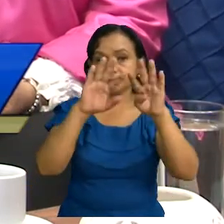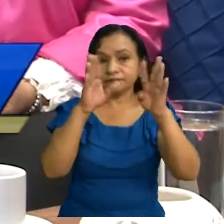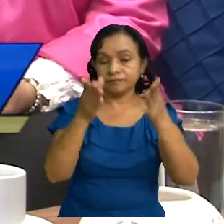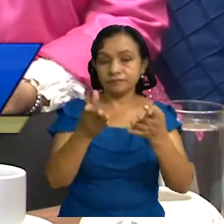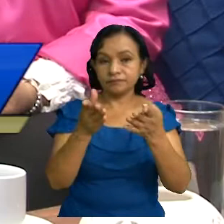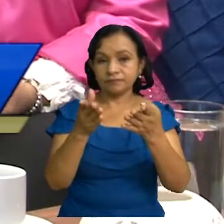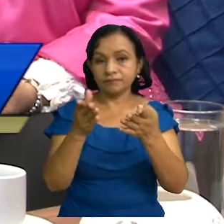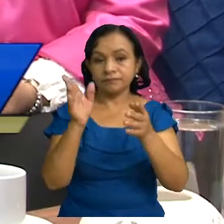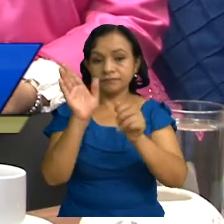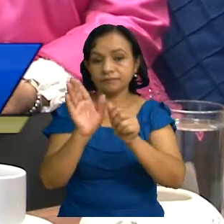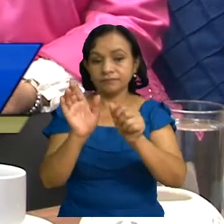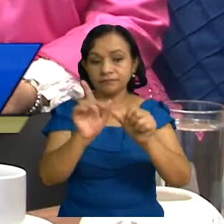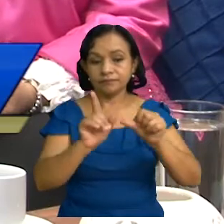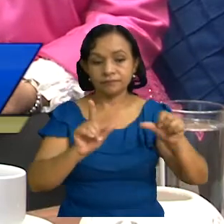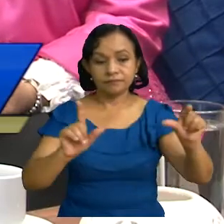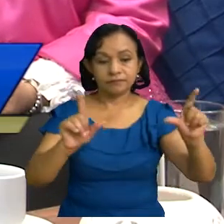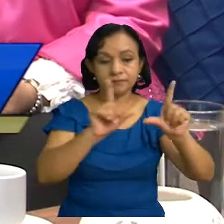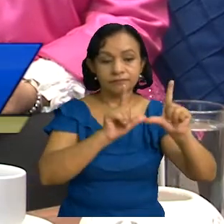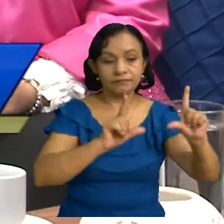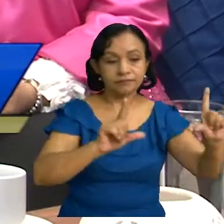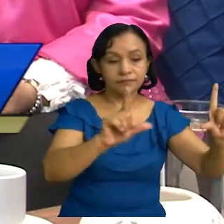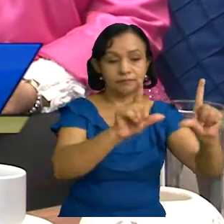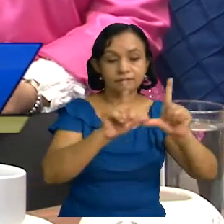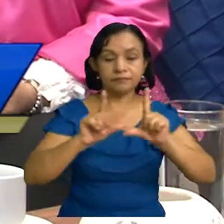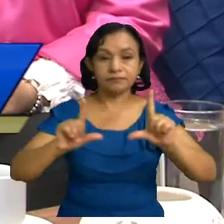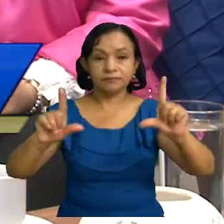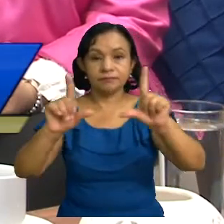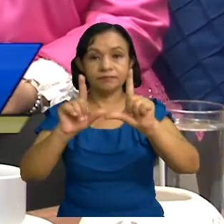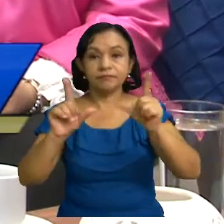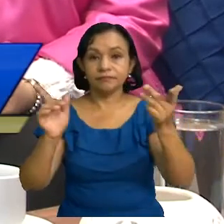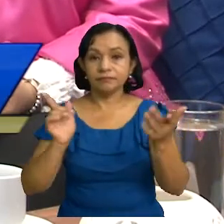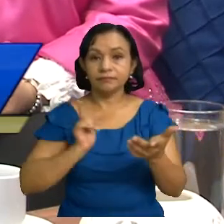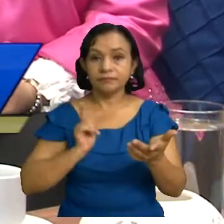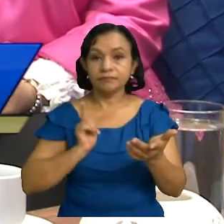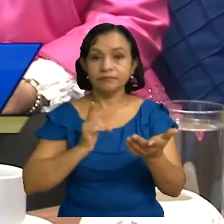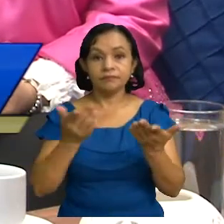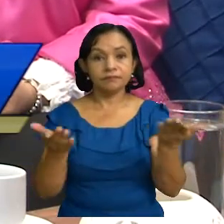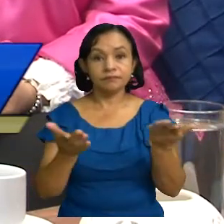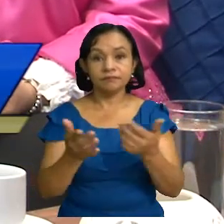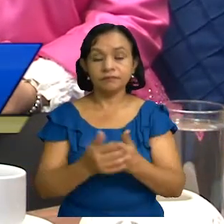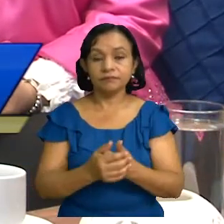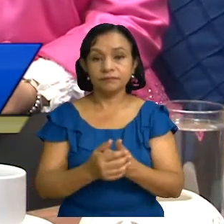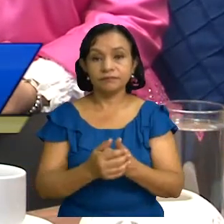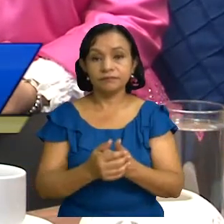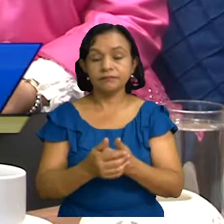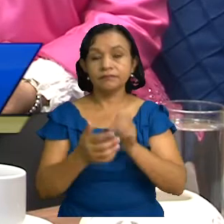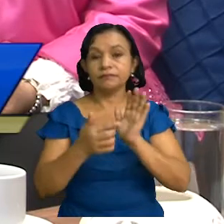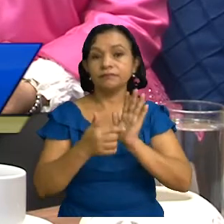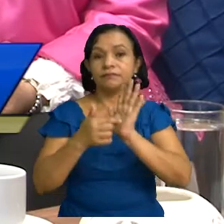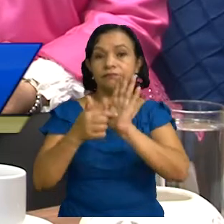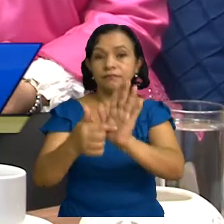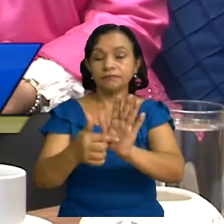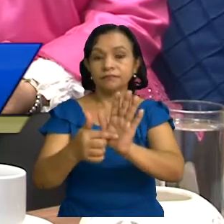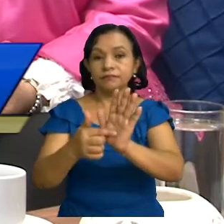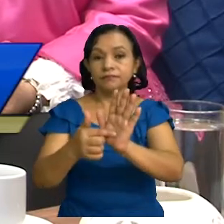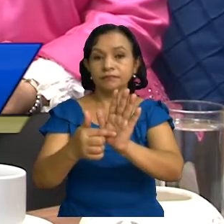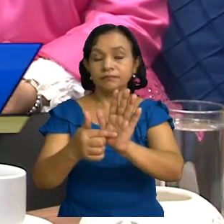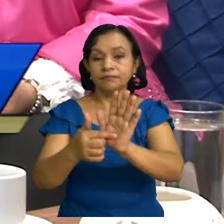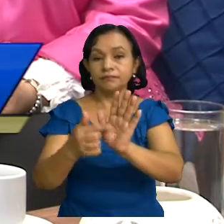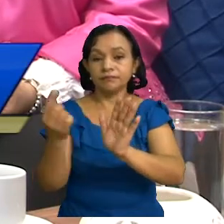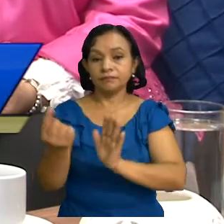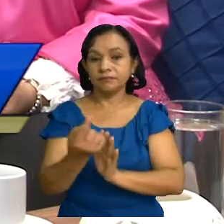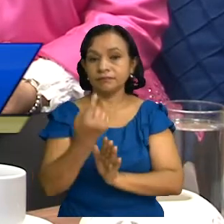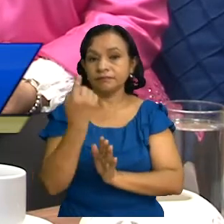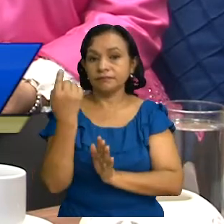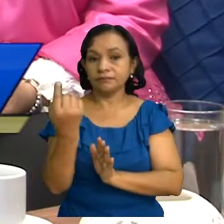lugar que nosotros desarrollamos cada reserva silvestre privada que ahí está un 11 un ejemplo de que nosotros no lo hacemos sólo